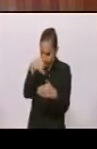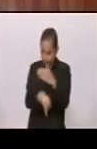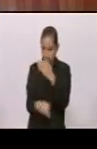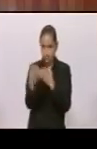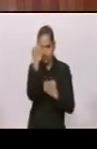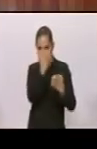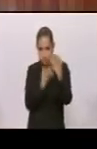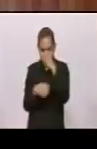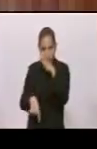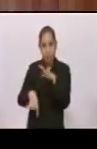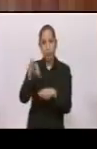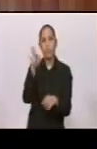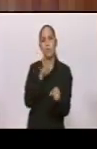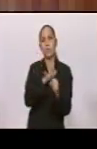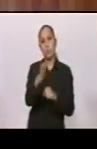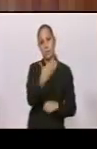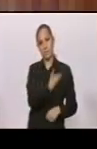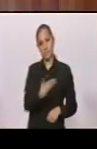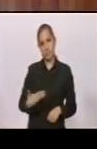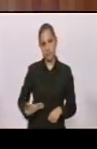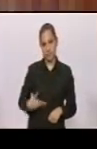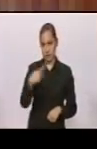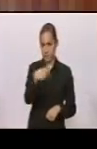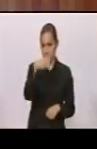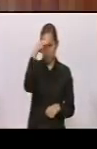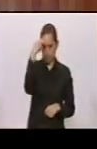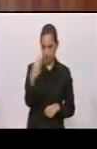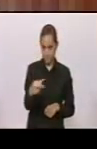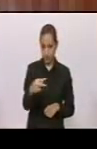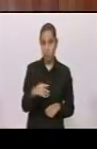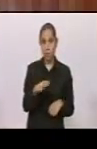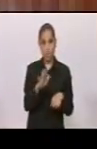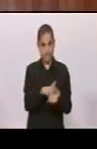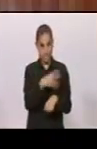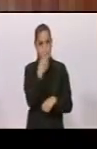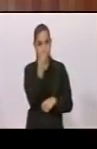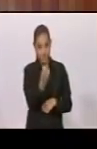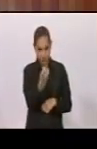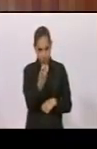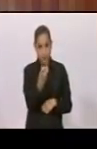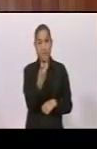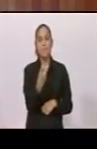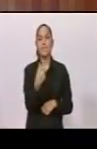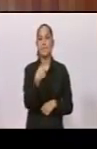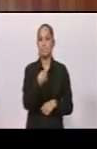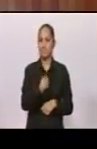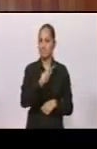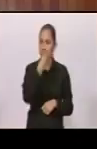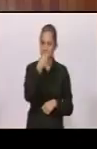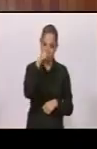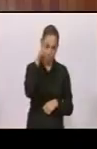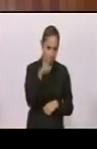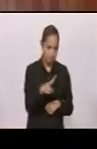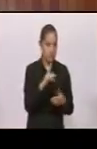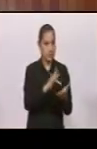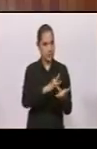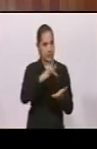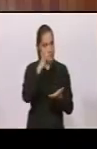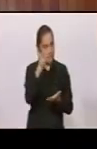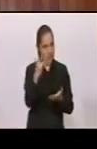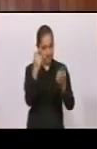Estados Unidos Mexicanos. Por ello, expreso mi más sentido